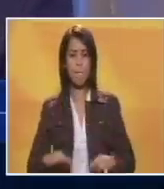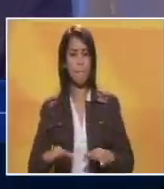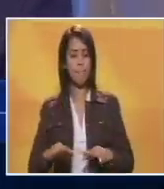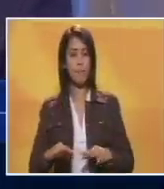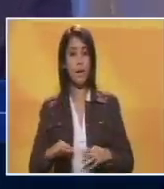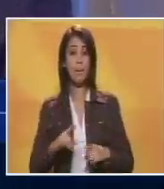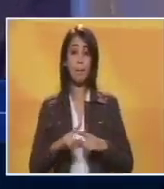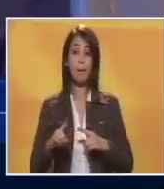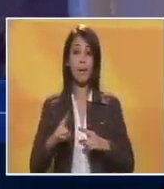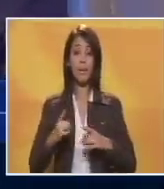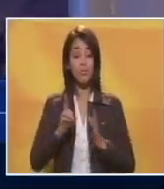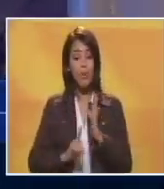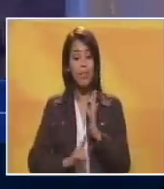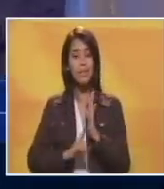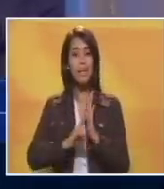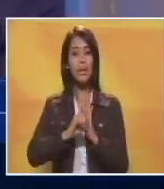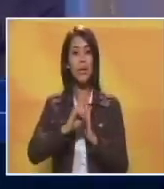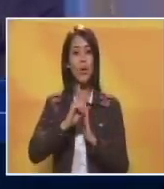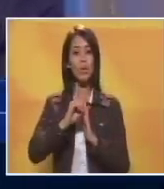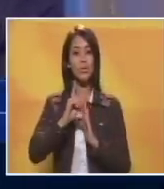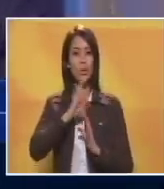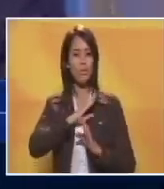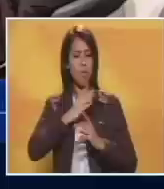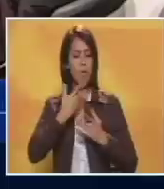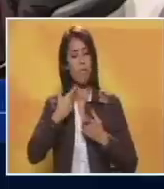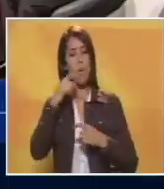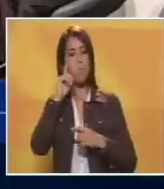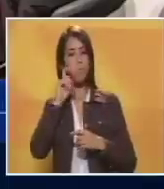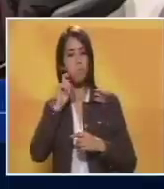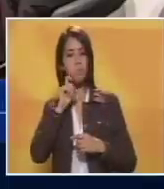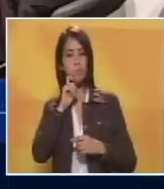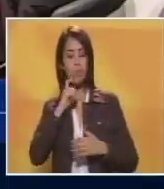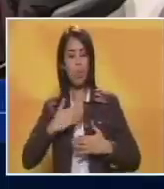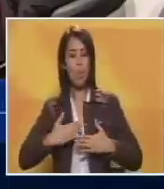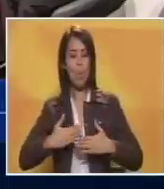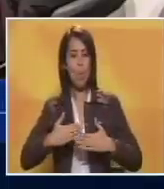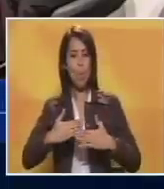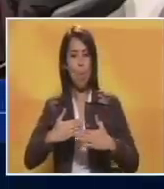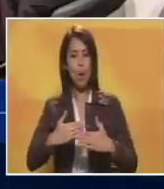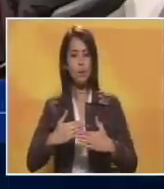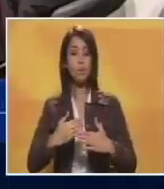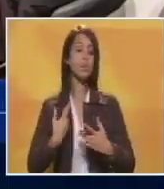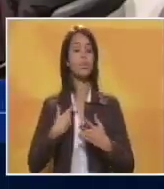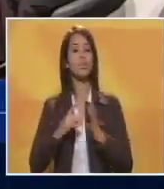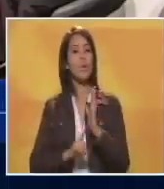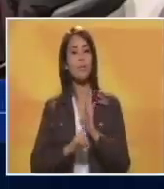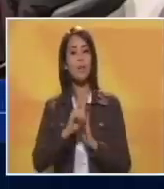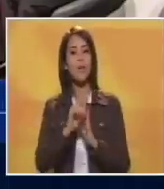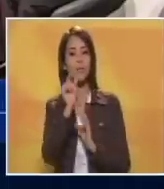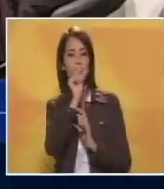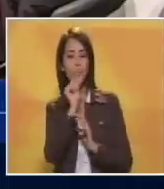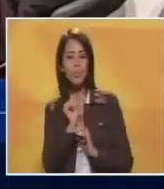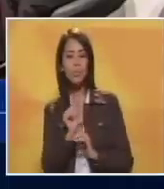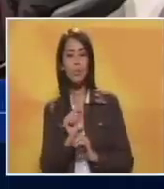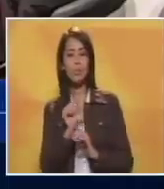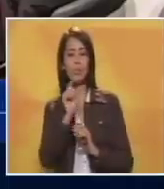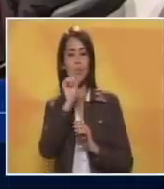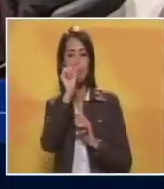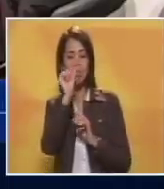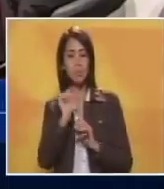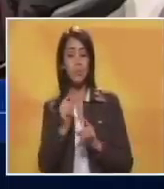incidencia que sucede durante el desarrollo del embarazo. Las vías biliares no se desarrollan y eso genera una